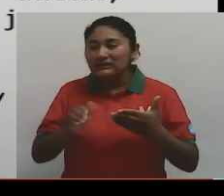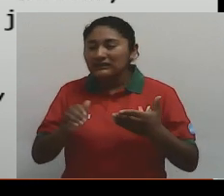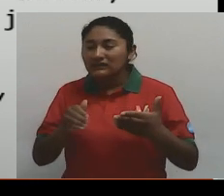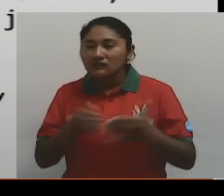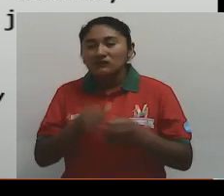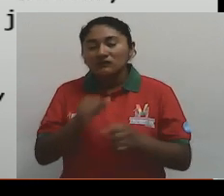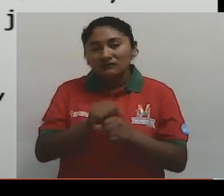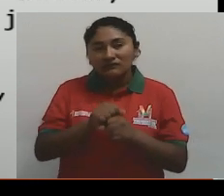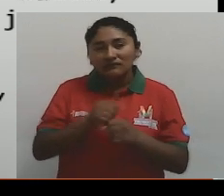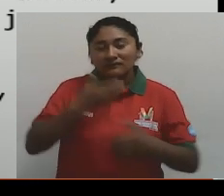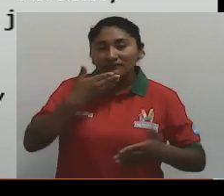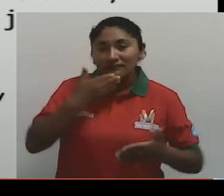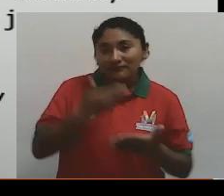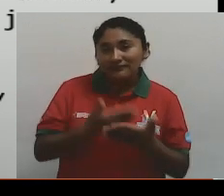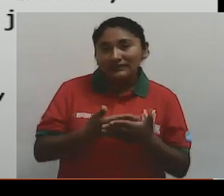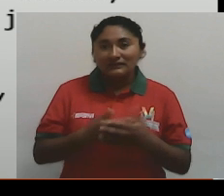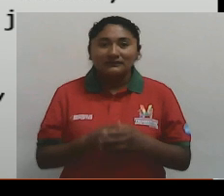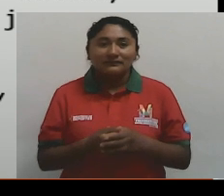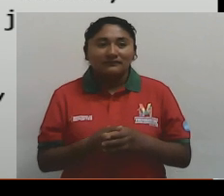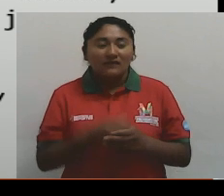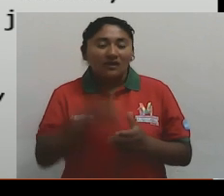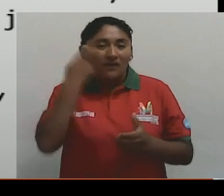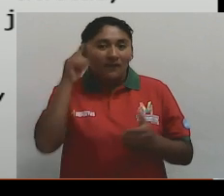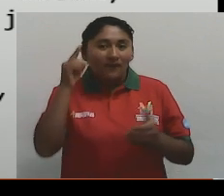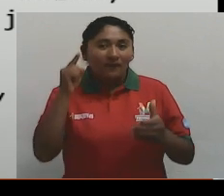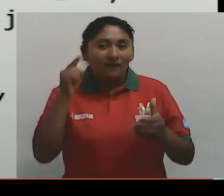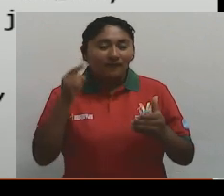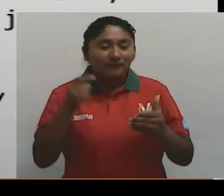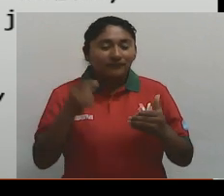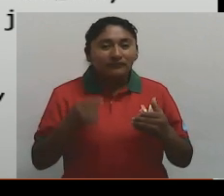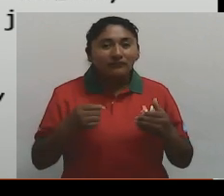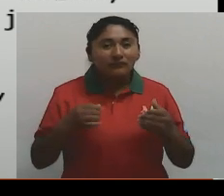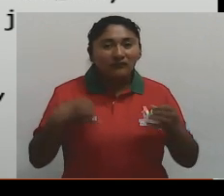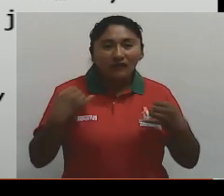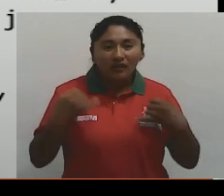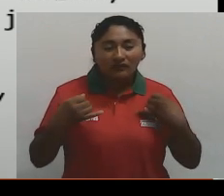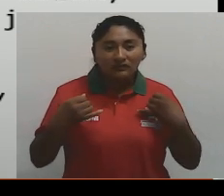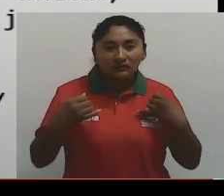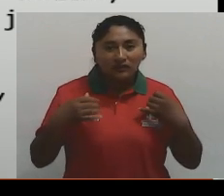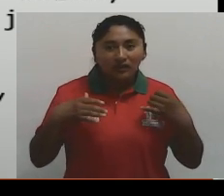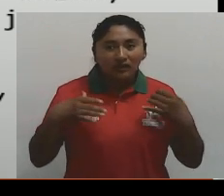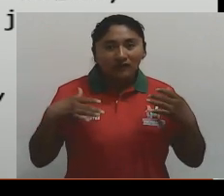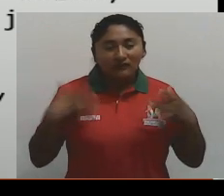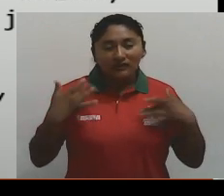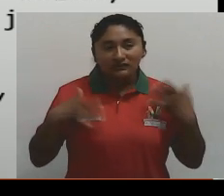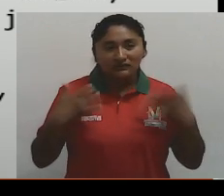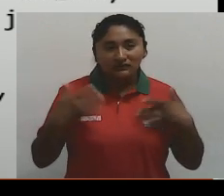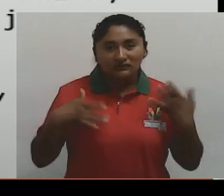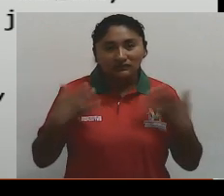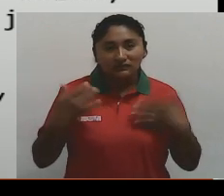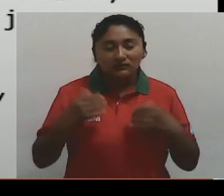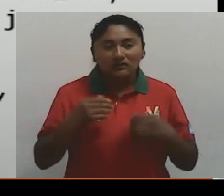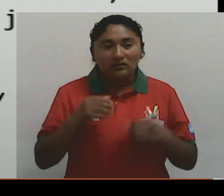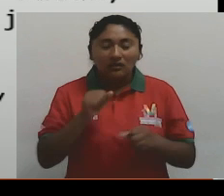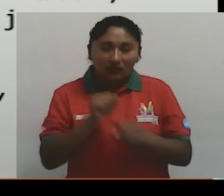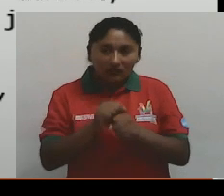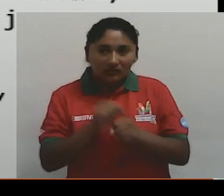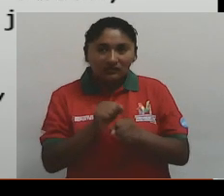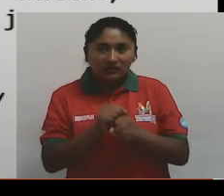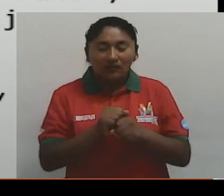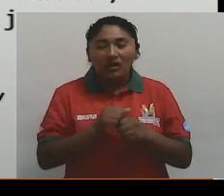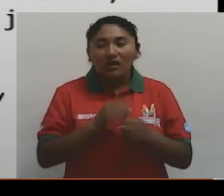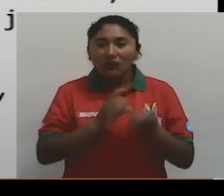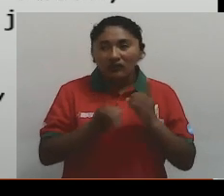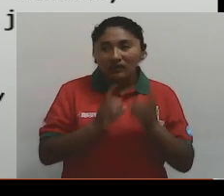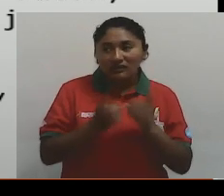se desarrolle felizmente para satisfacción de los atletas, entrenadores y las personas que asistan a la sala de juego o